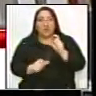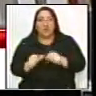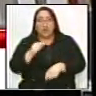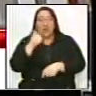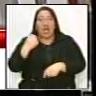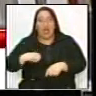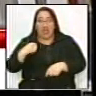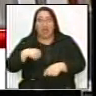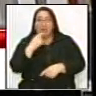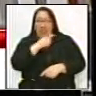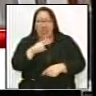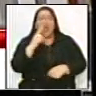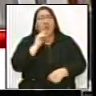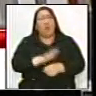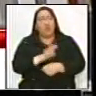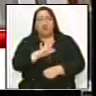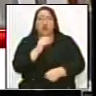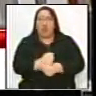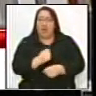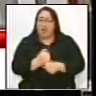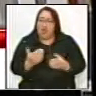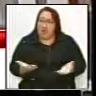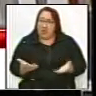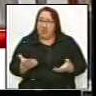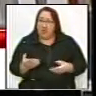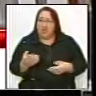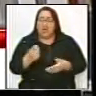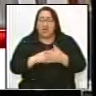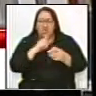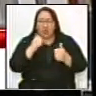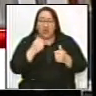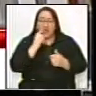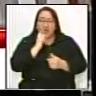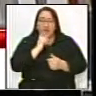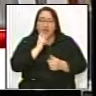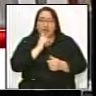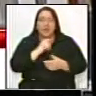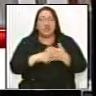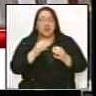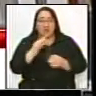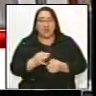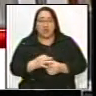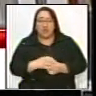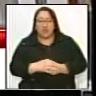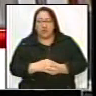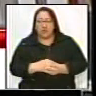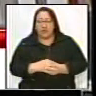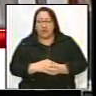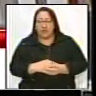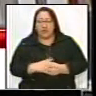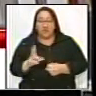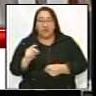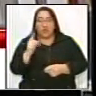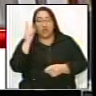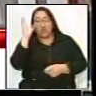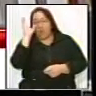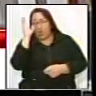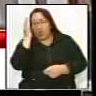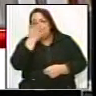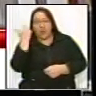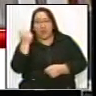que ellos también cumplan con su función en forma oportuna, es decir, que si bien es cierto lo van a hacer, pero que no se descuiden, lo